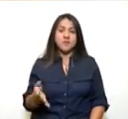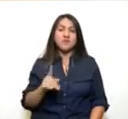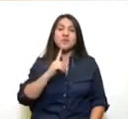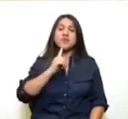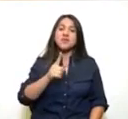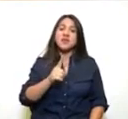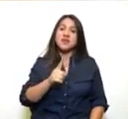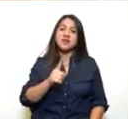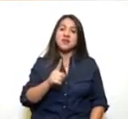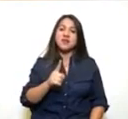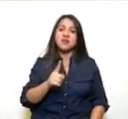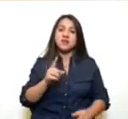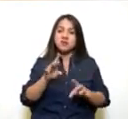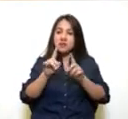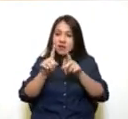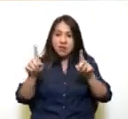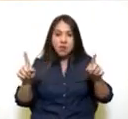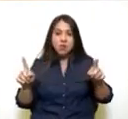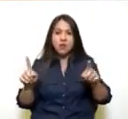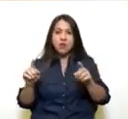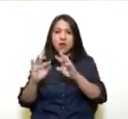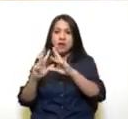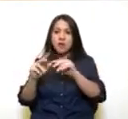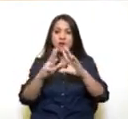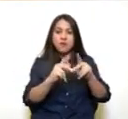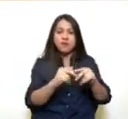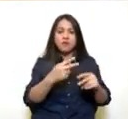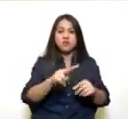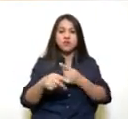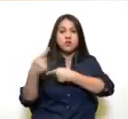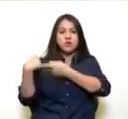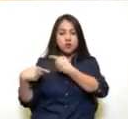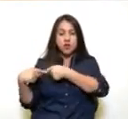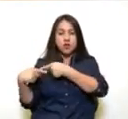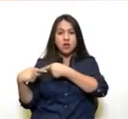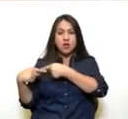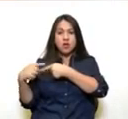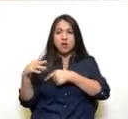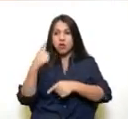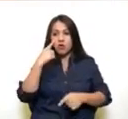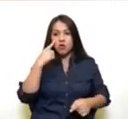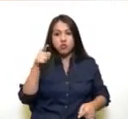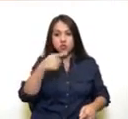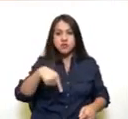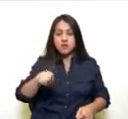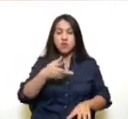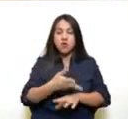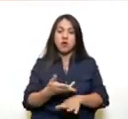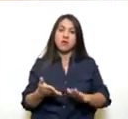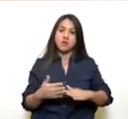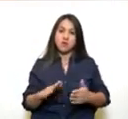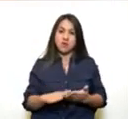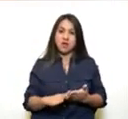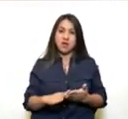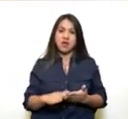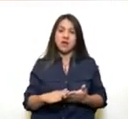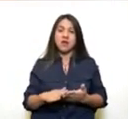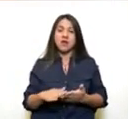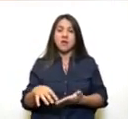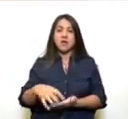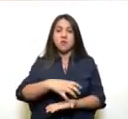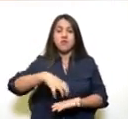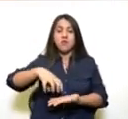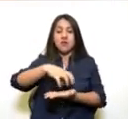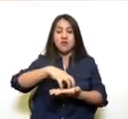compone cada una de las poblaciones su historia son una comunidad una población de